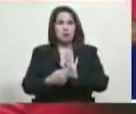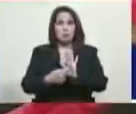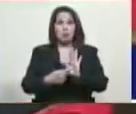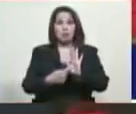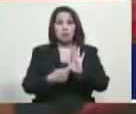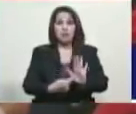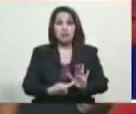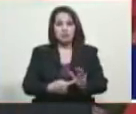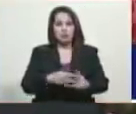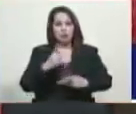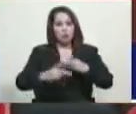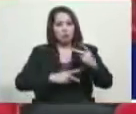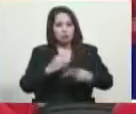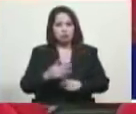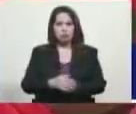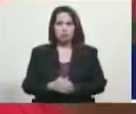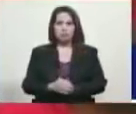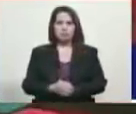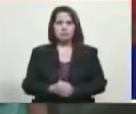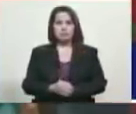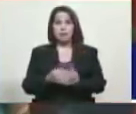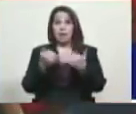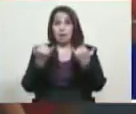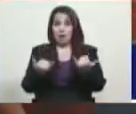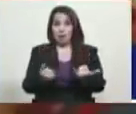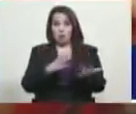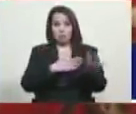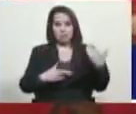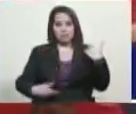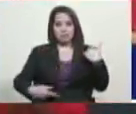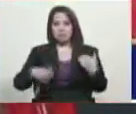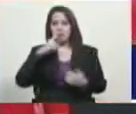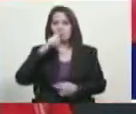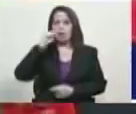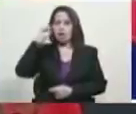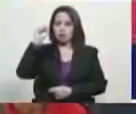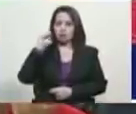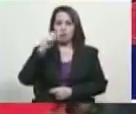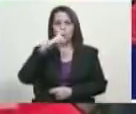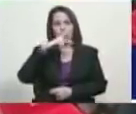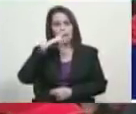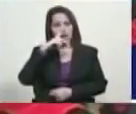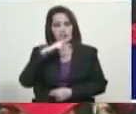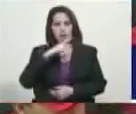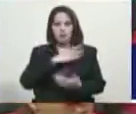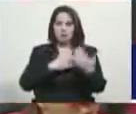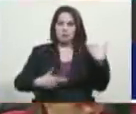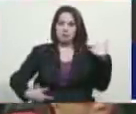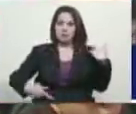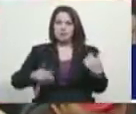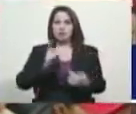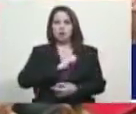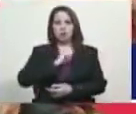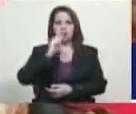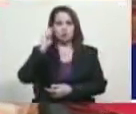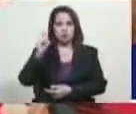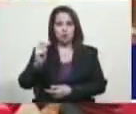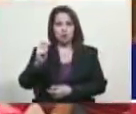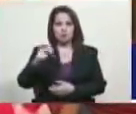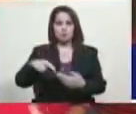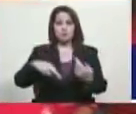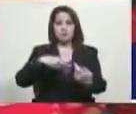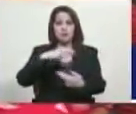A continuación, palabras del ciudadano Nicolás Maduro Moros, presidente constitucional de la